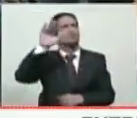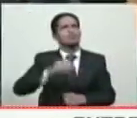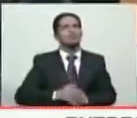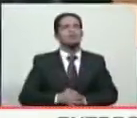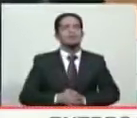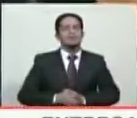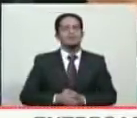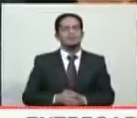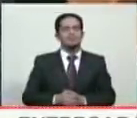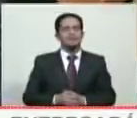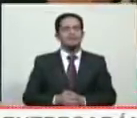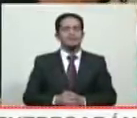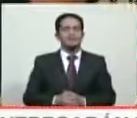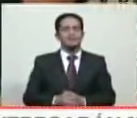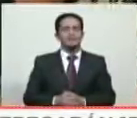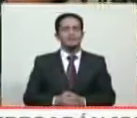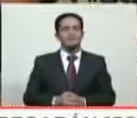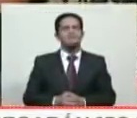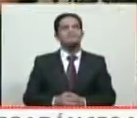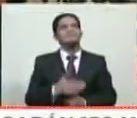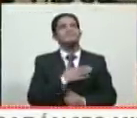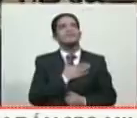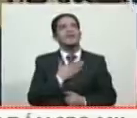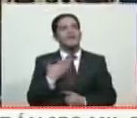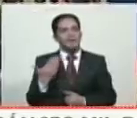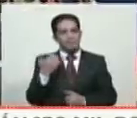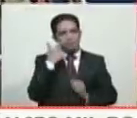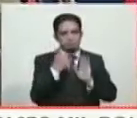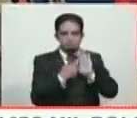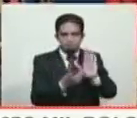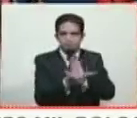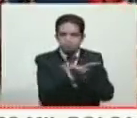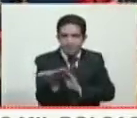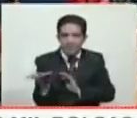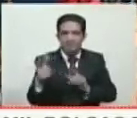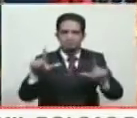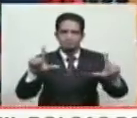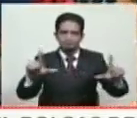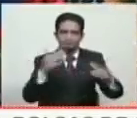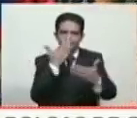Queremos hacer con esta comparecencia ante los medios de comunicación